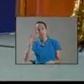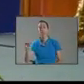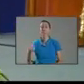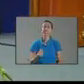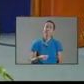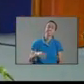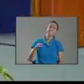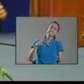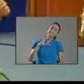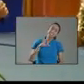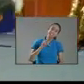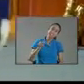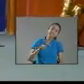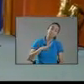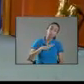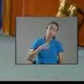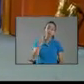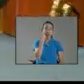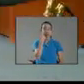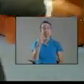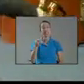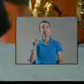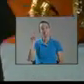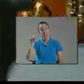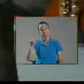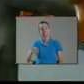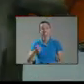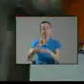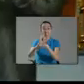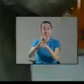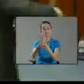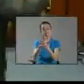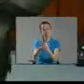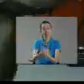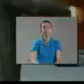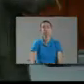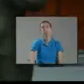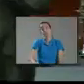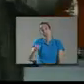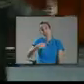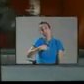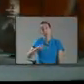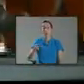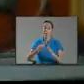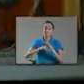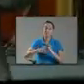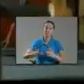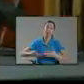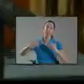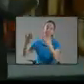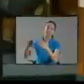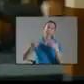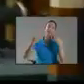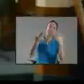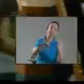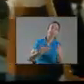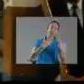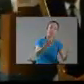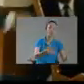La ignorancia desde tu identidad hace que te valore de manera diferente a como Dios te